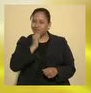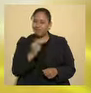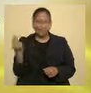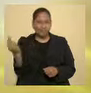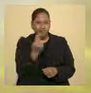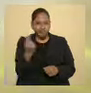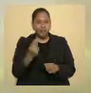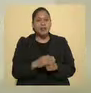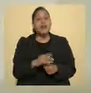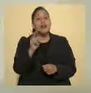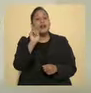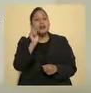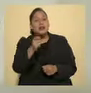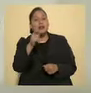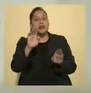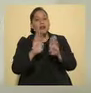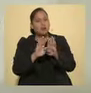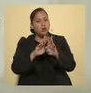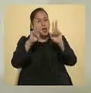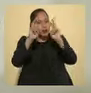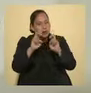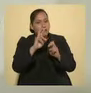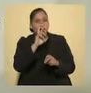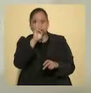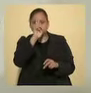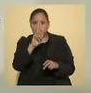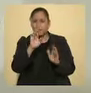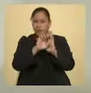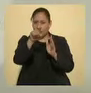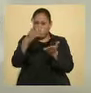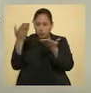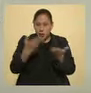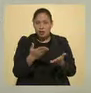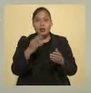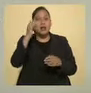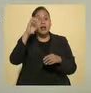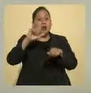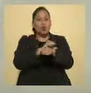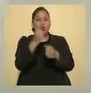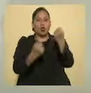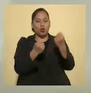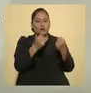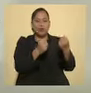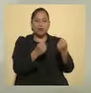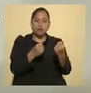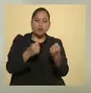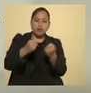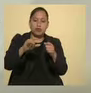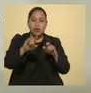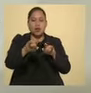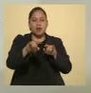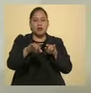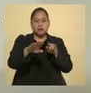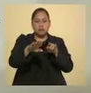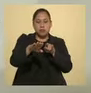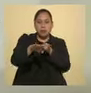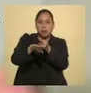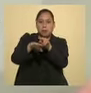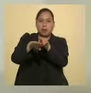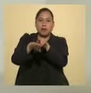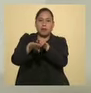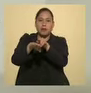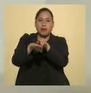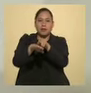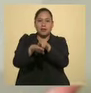necesaria para el tema. Porque si tú llegas y estacionas tu coche en la acera, pues lógicamente que no,